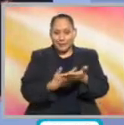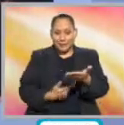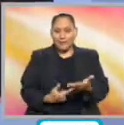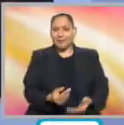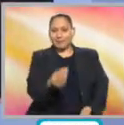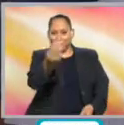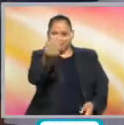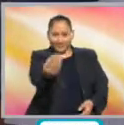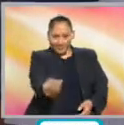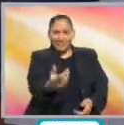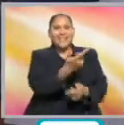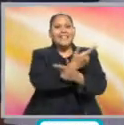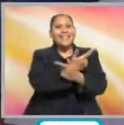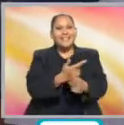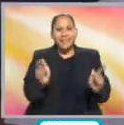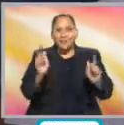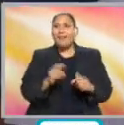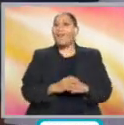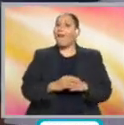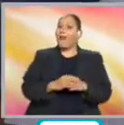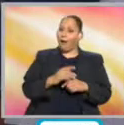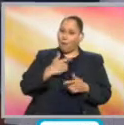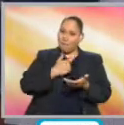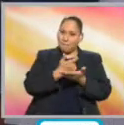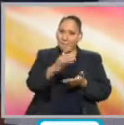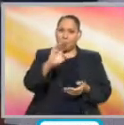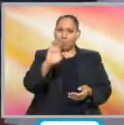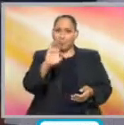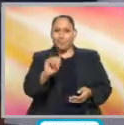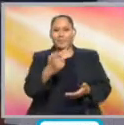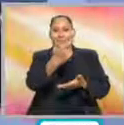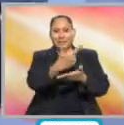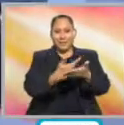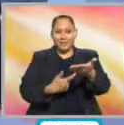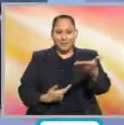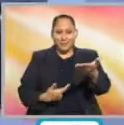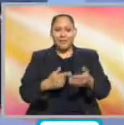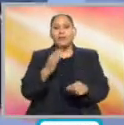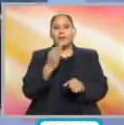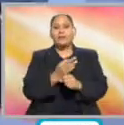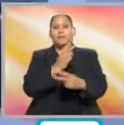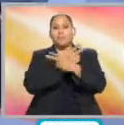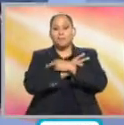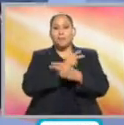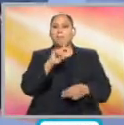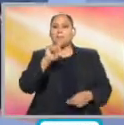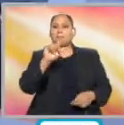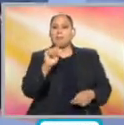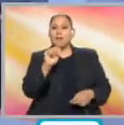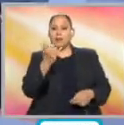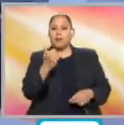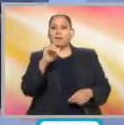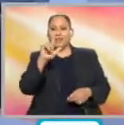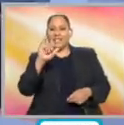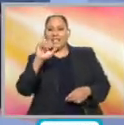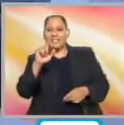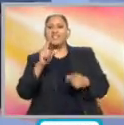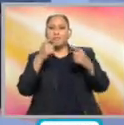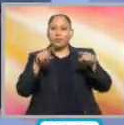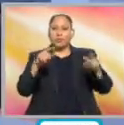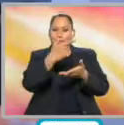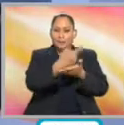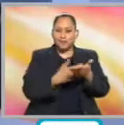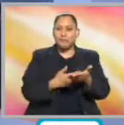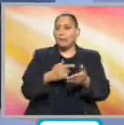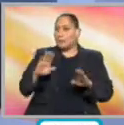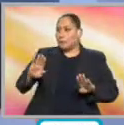quieran. ¡Órale! caray. Entonces, lo que podemos 99. hacer, ya que son las vacaciones, es hacer un playlist. Yo lo que hacía es que con mi pareja